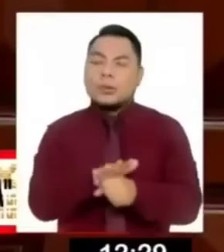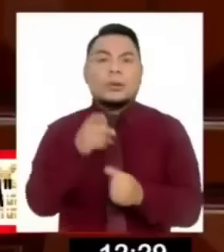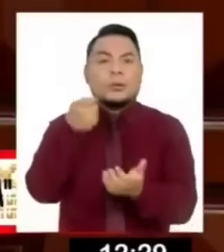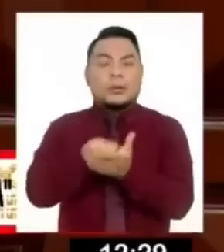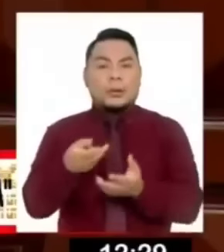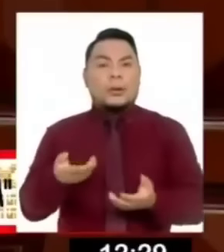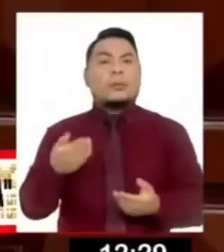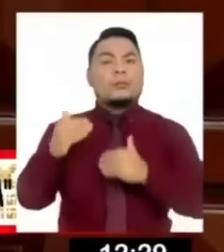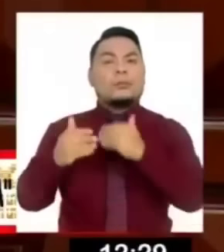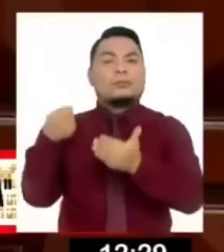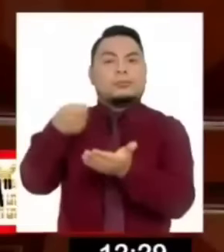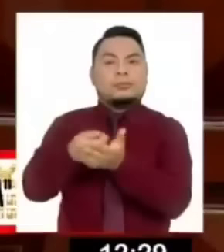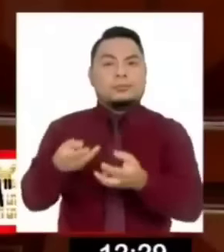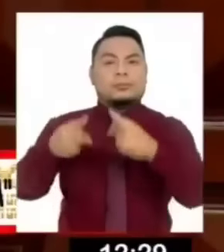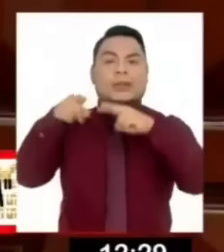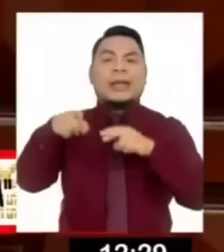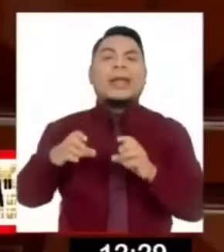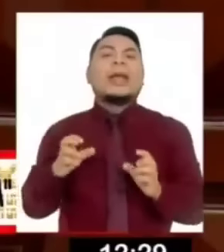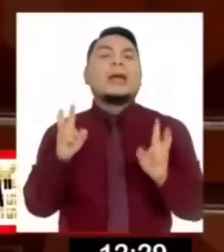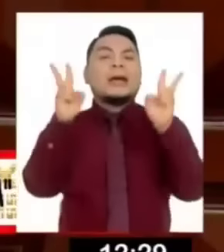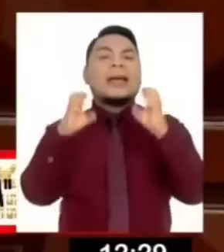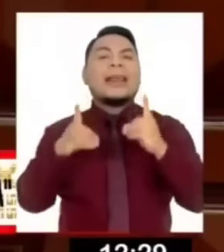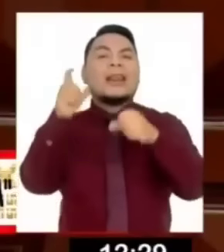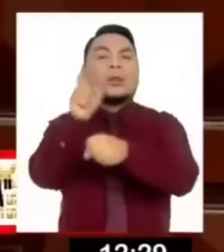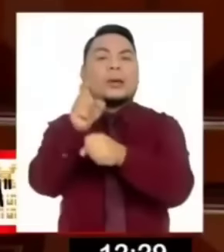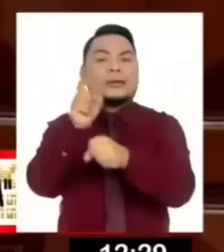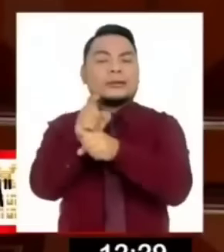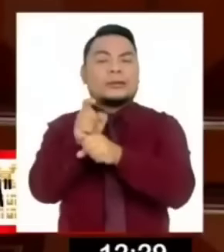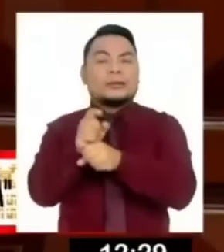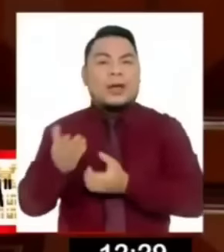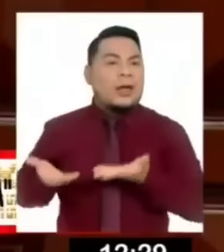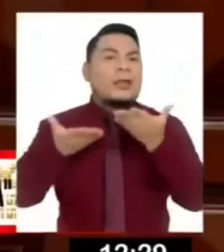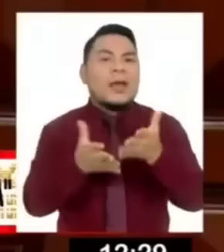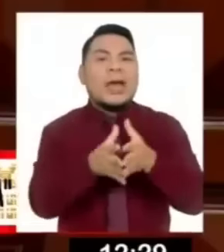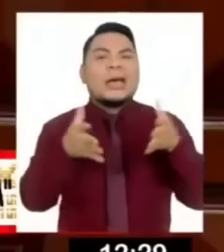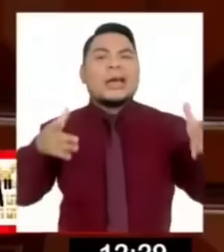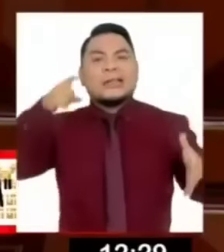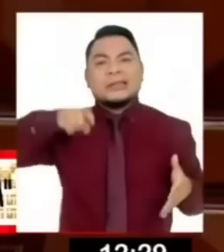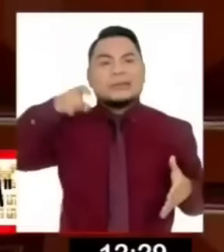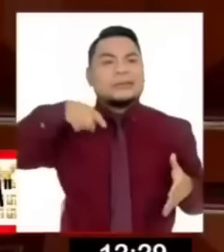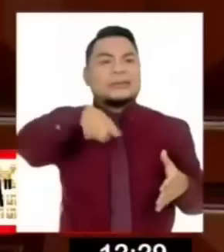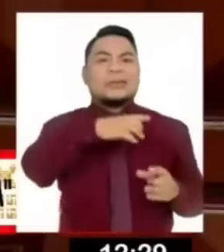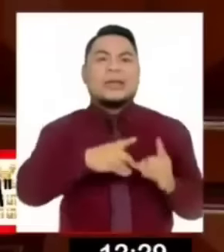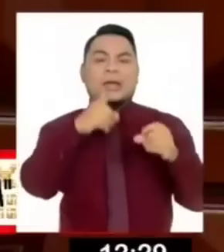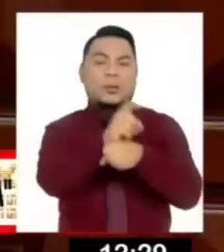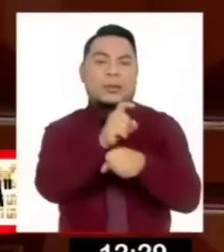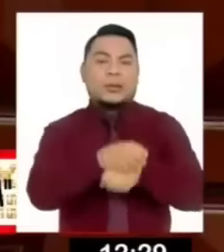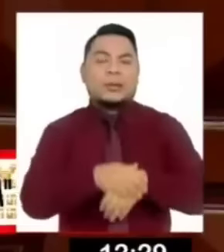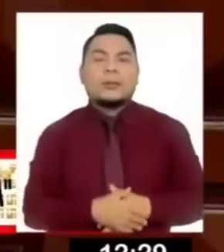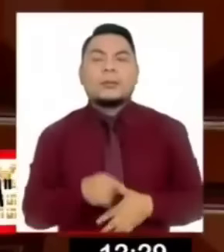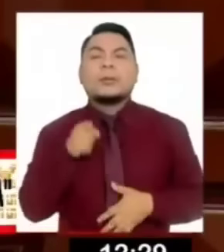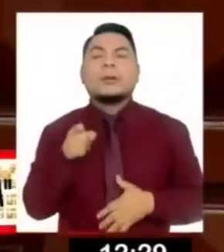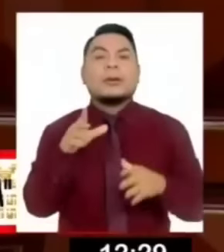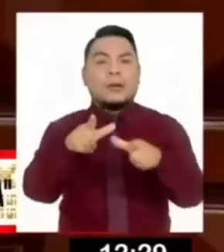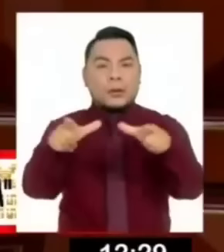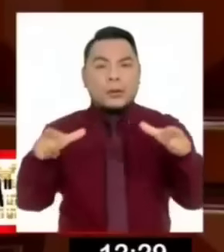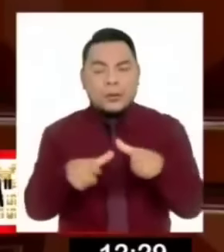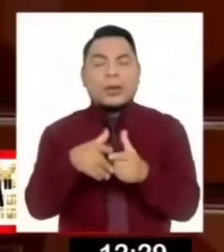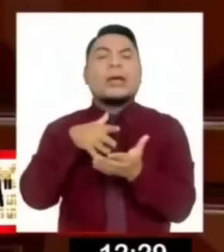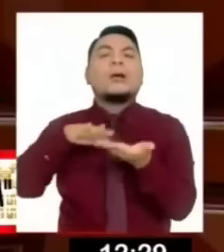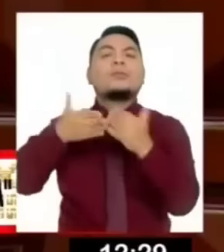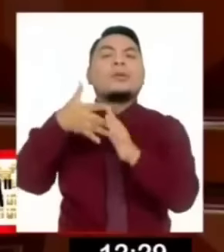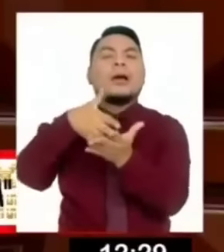Nos proponemos aumentar el presupuesto del sector educación para dar respuesta a las grandes necesidades educativas de los sectores